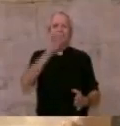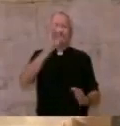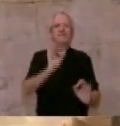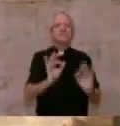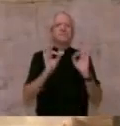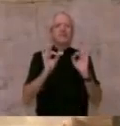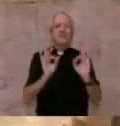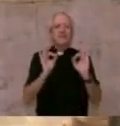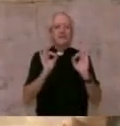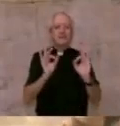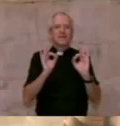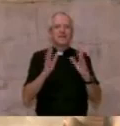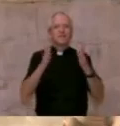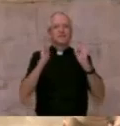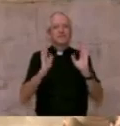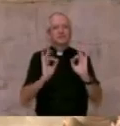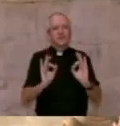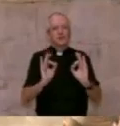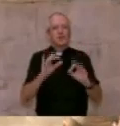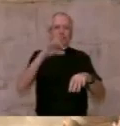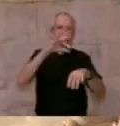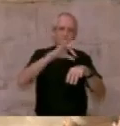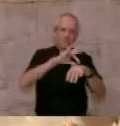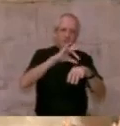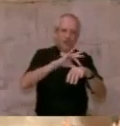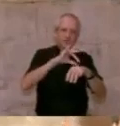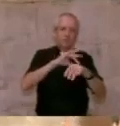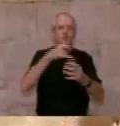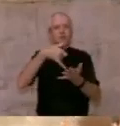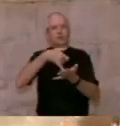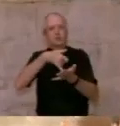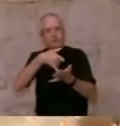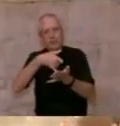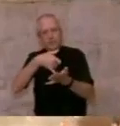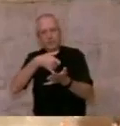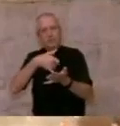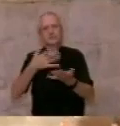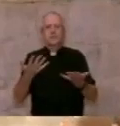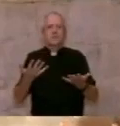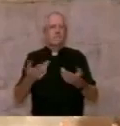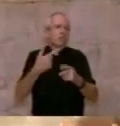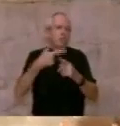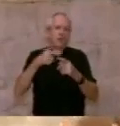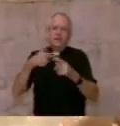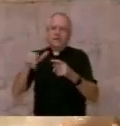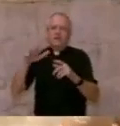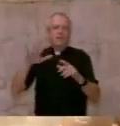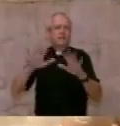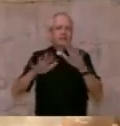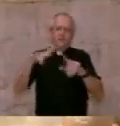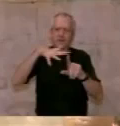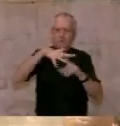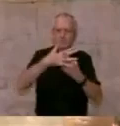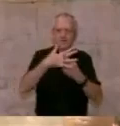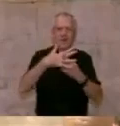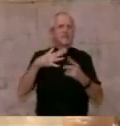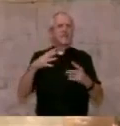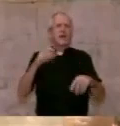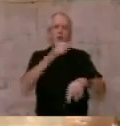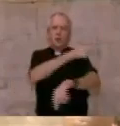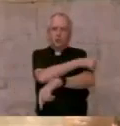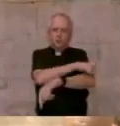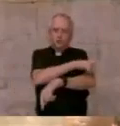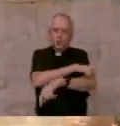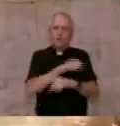especialmente con sus más predilectos, los enfermos, los débiles y abrumados por cualquier circunstancia, los pobres